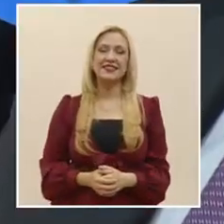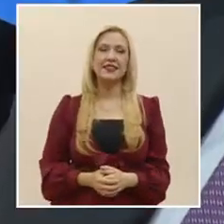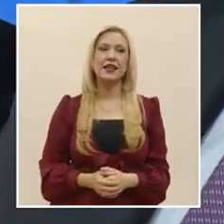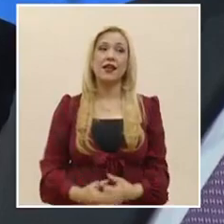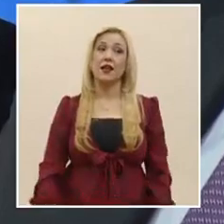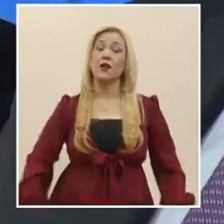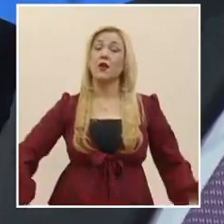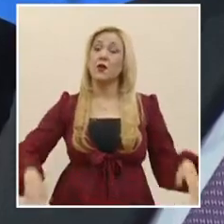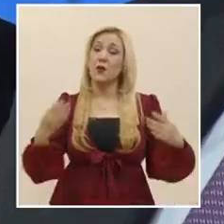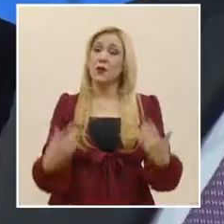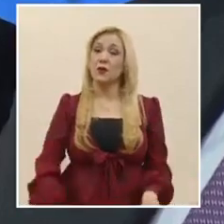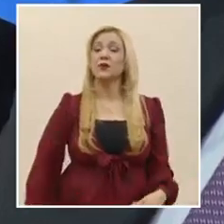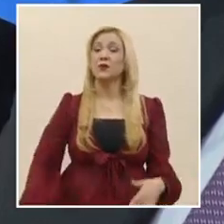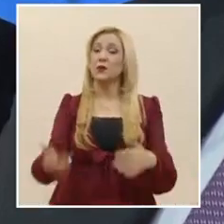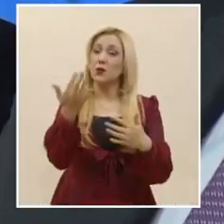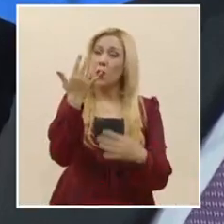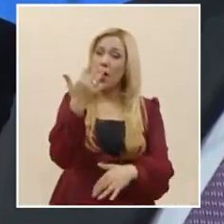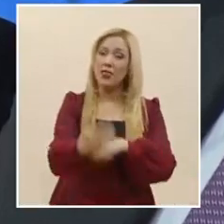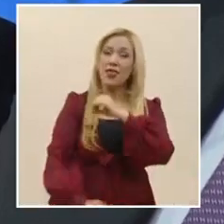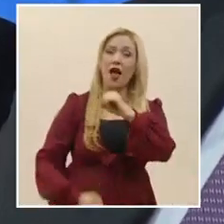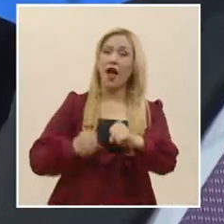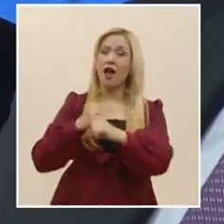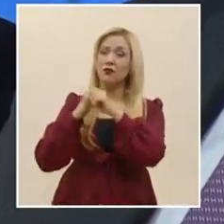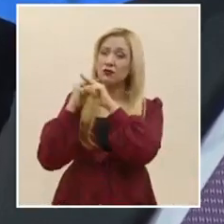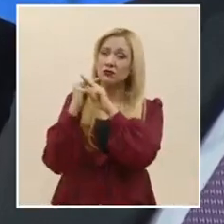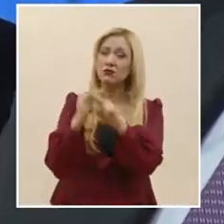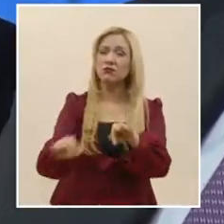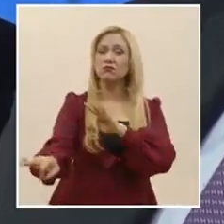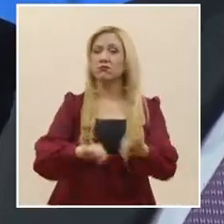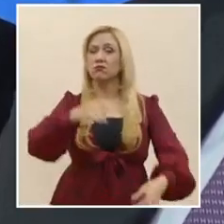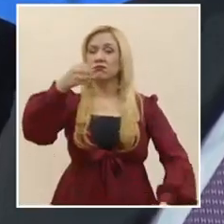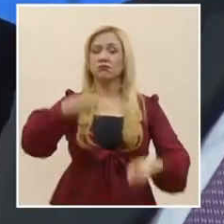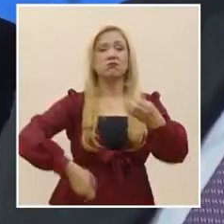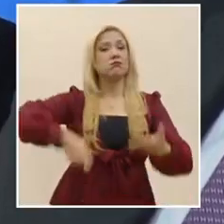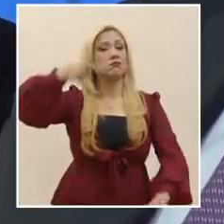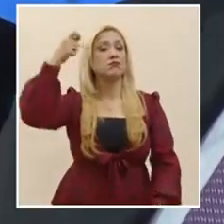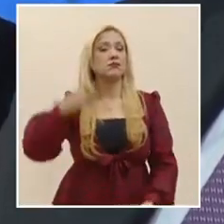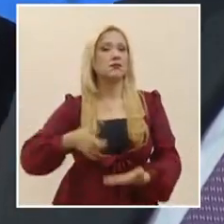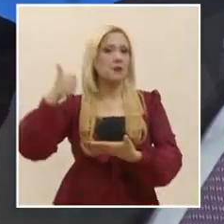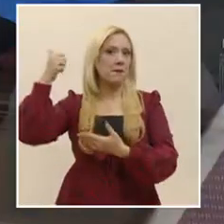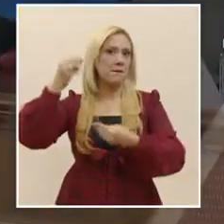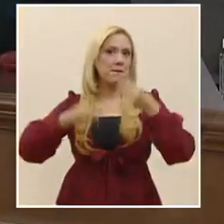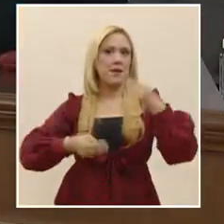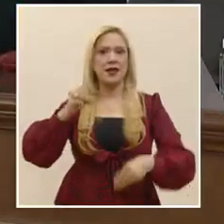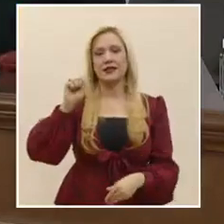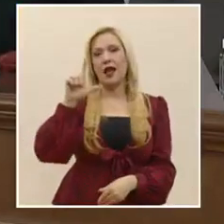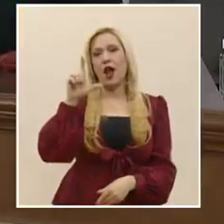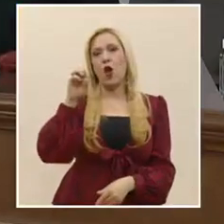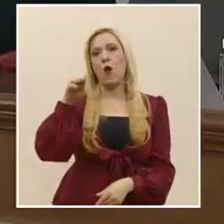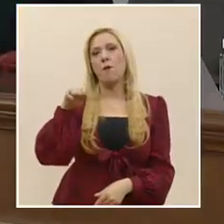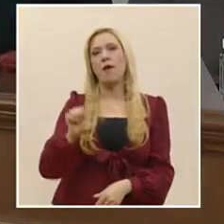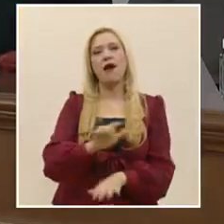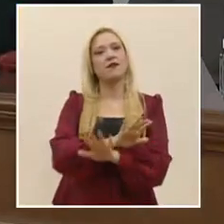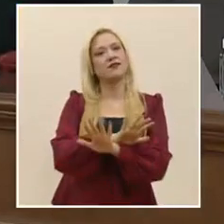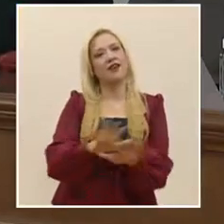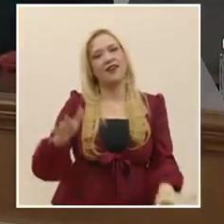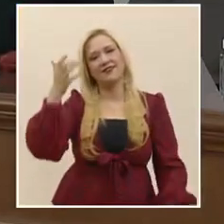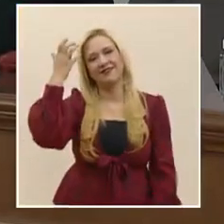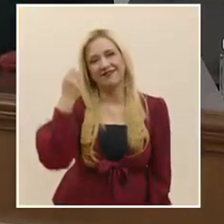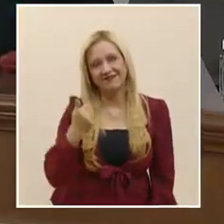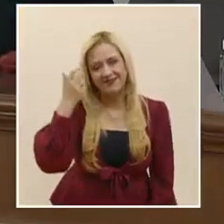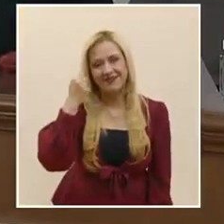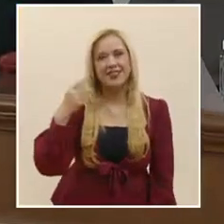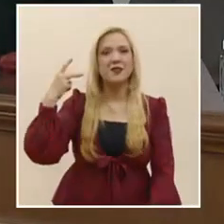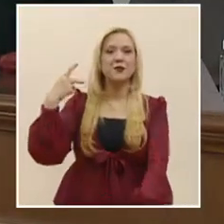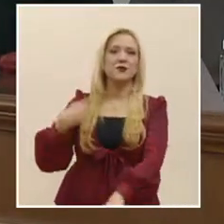Después de 50 años de servicio en la impartición de justicia, el magistrado Manuel Ernesto Saloma Vera pasó al retiro. La familia